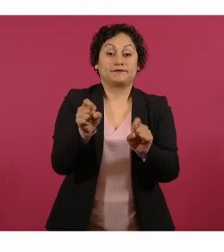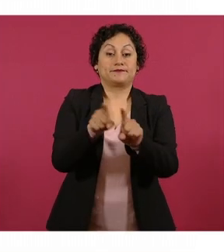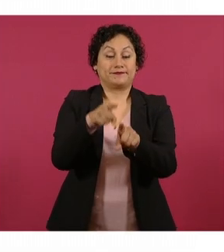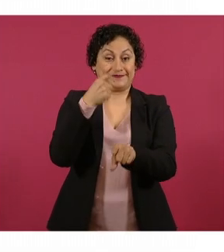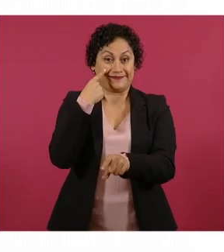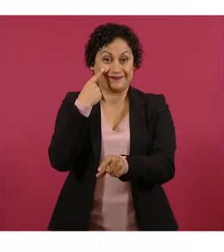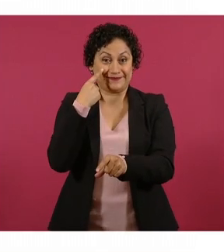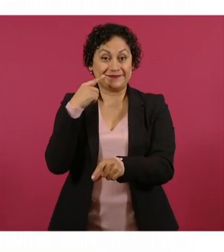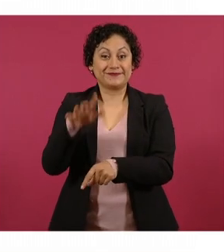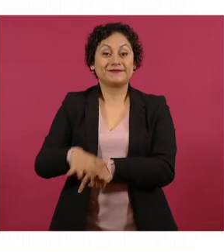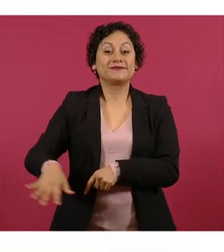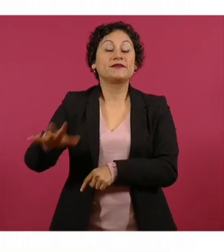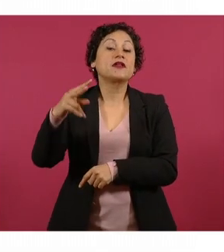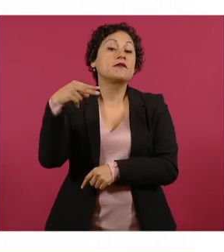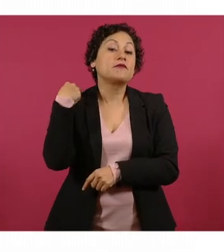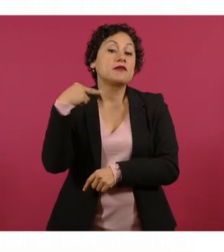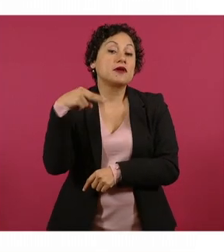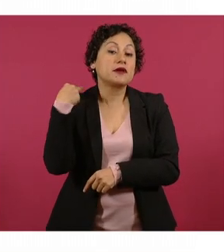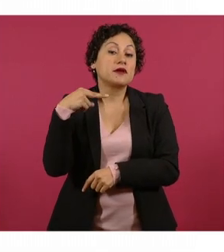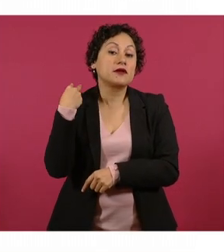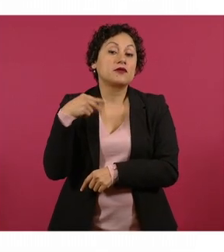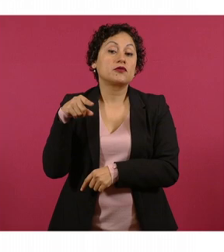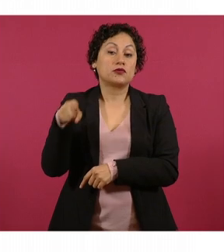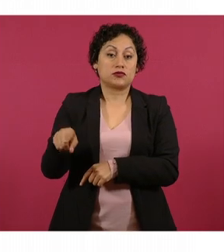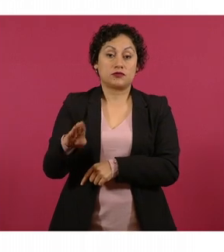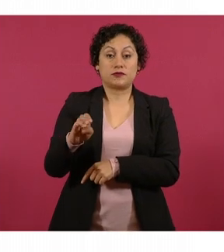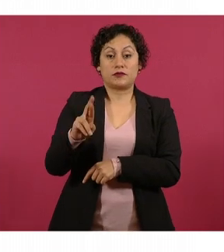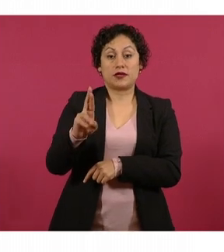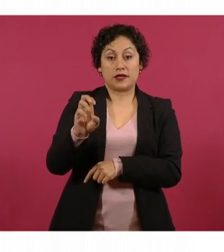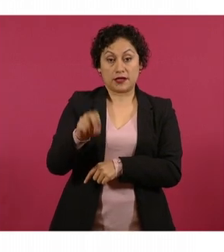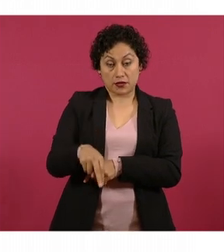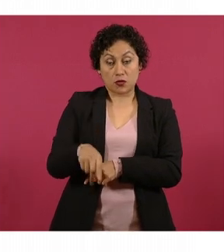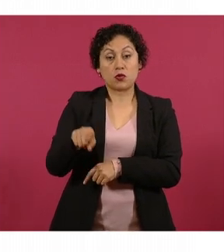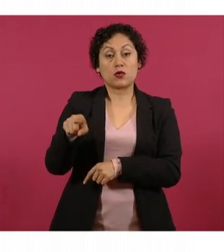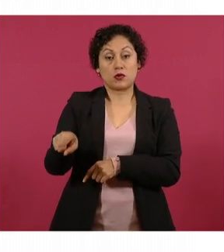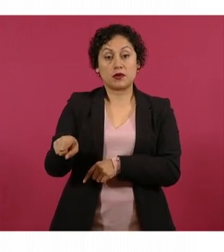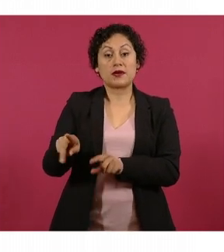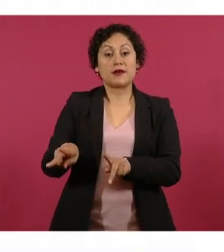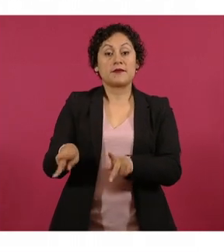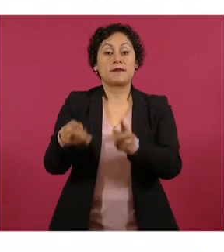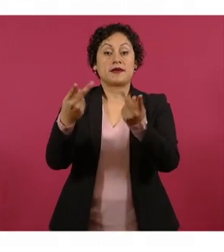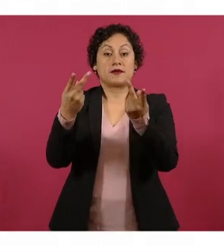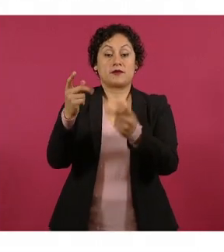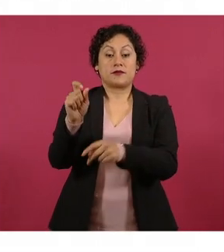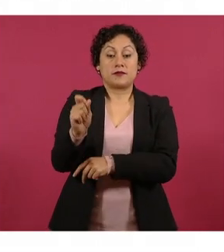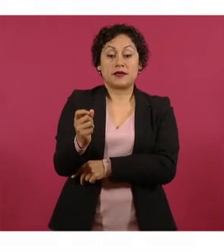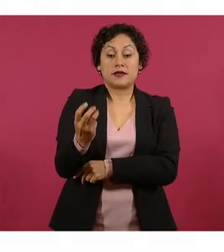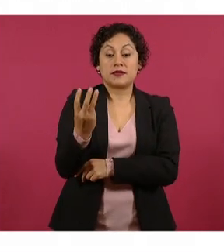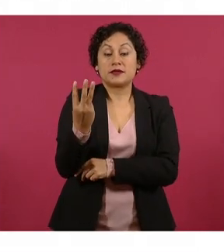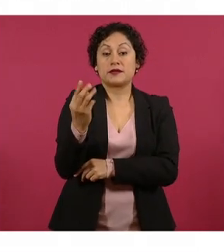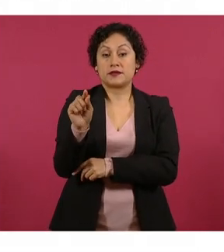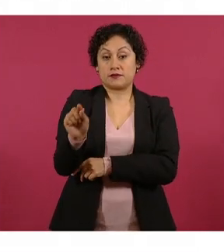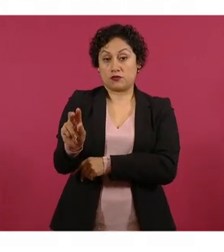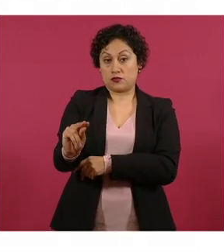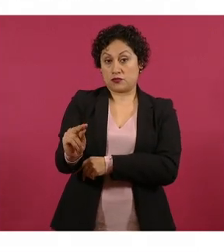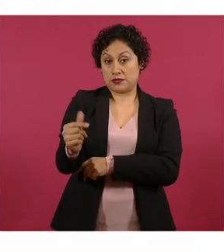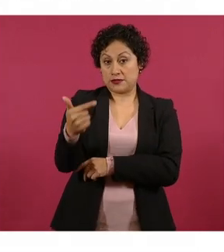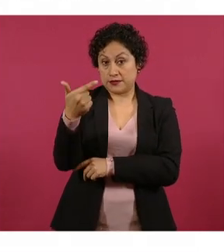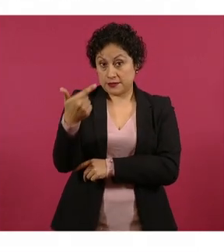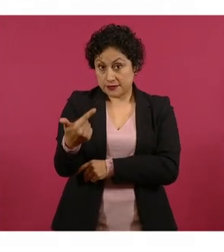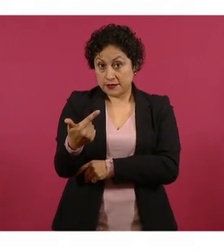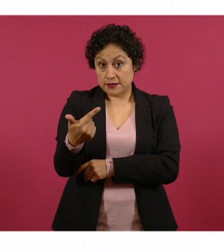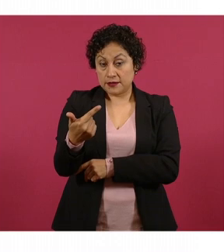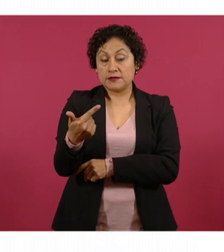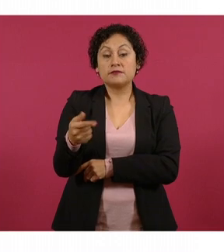en Pánuco, Veracruz, donde Virogu Gasolineras ofreció el litro en 23 pesos con 87 centavos